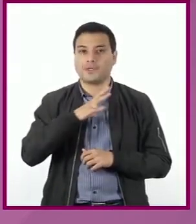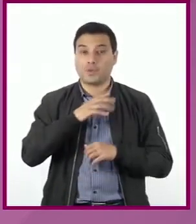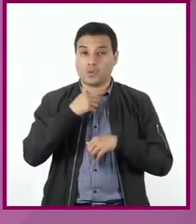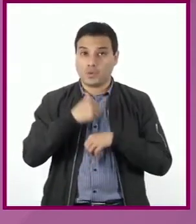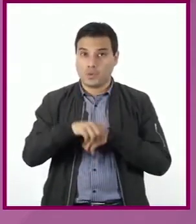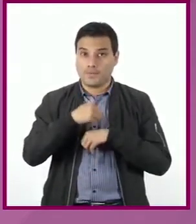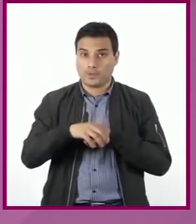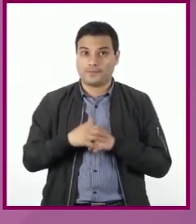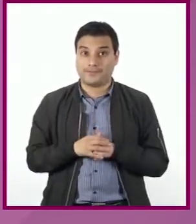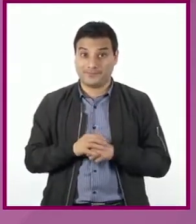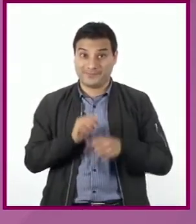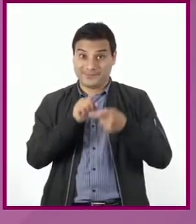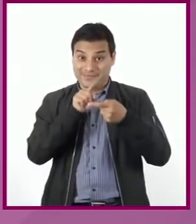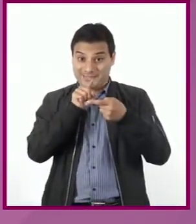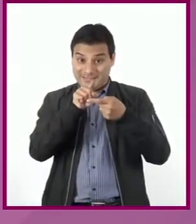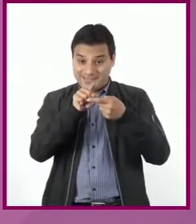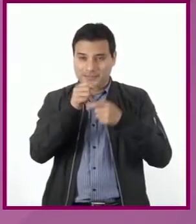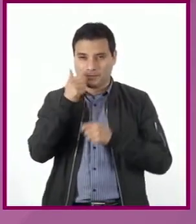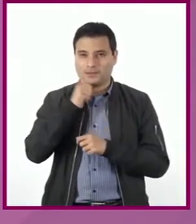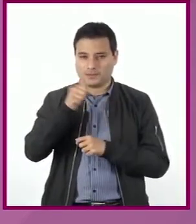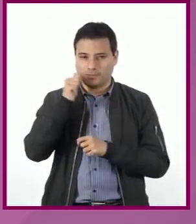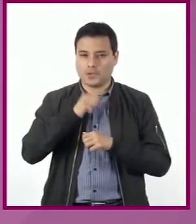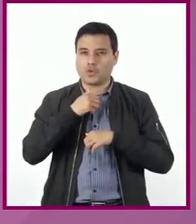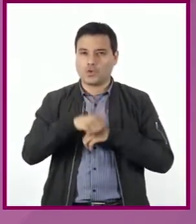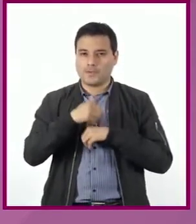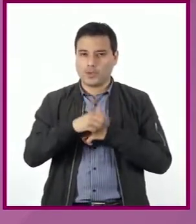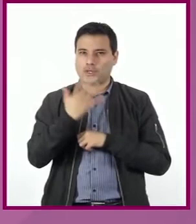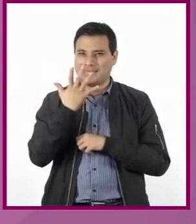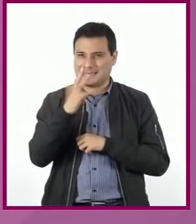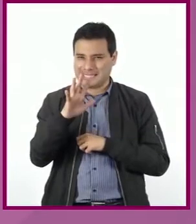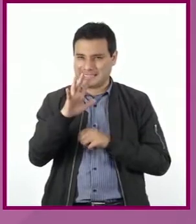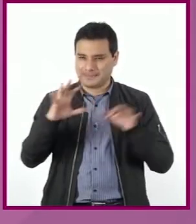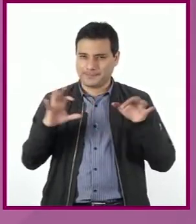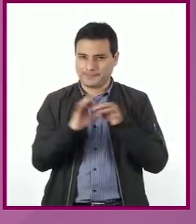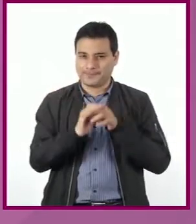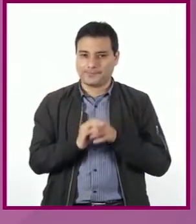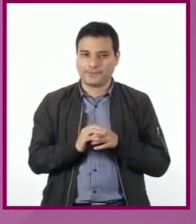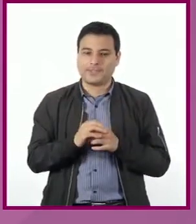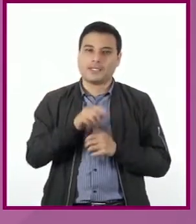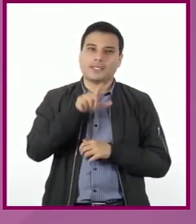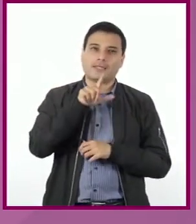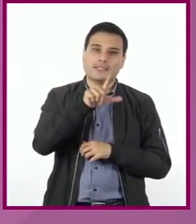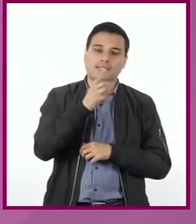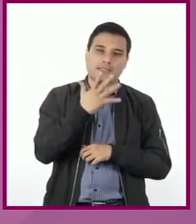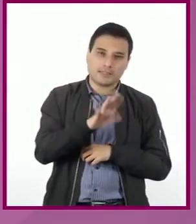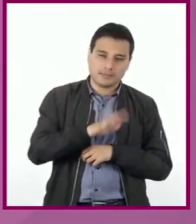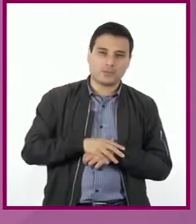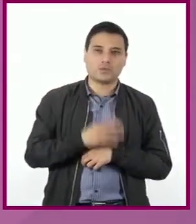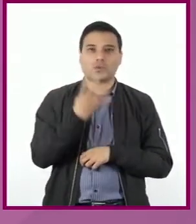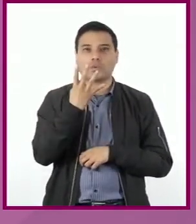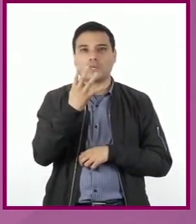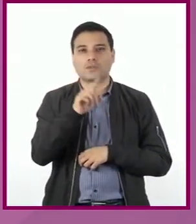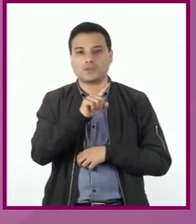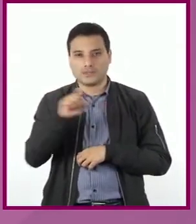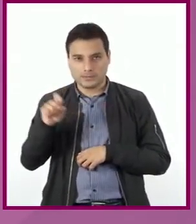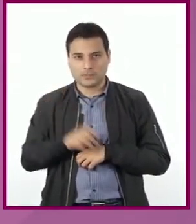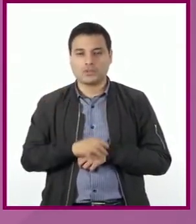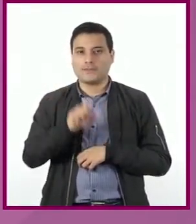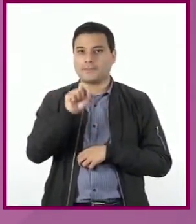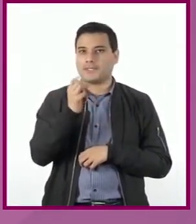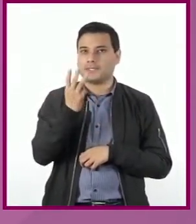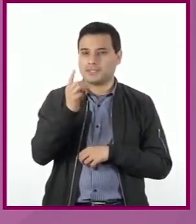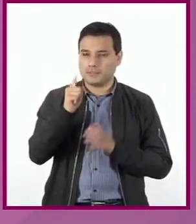es una potencia de 10. Algunos ejemplos pueden ser 17 décimos, 4 centésimos o 23